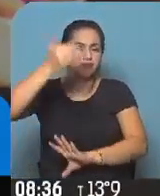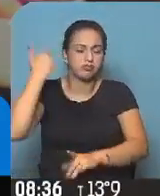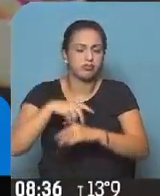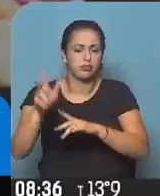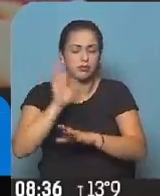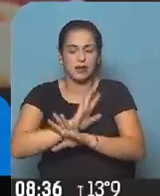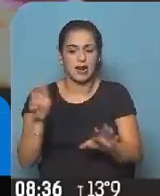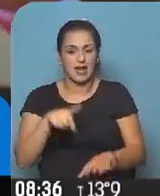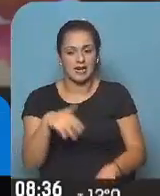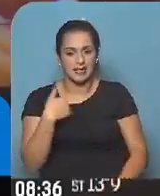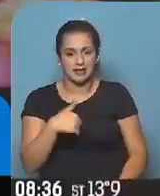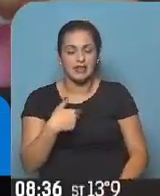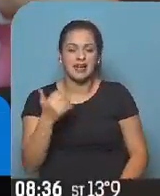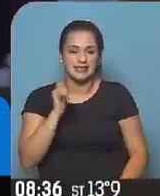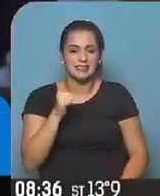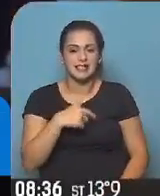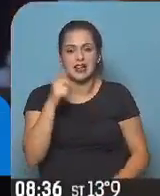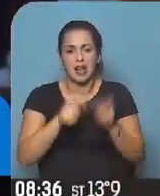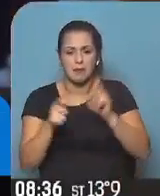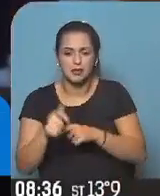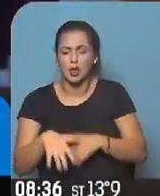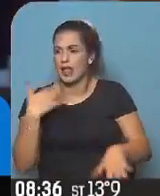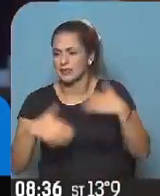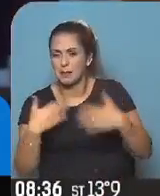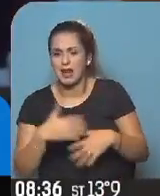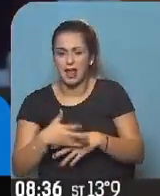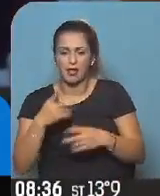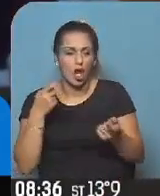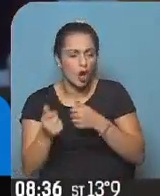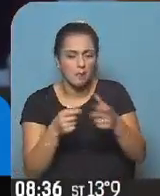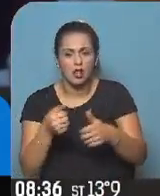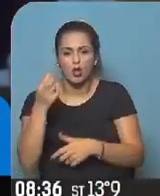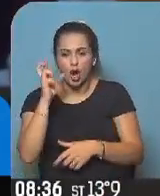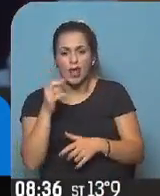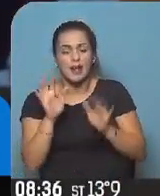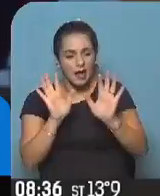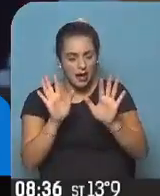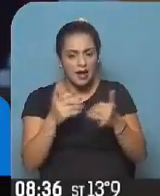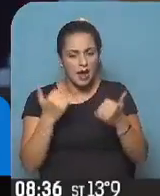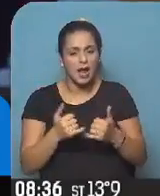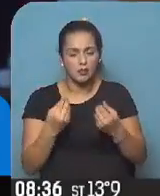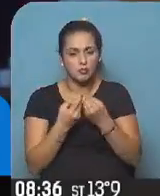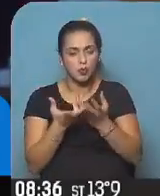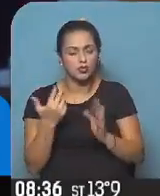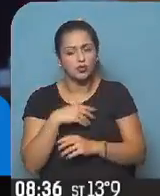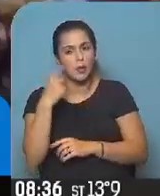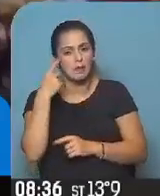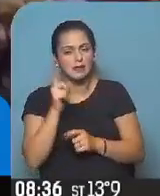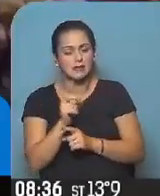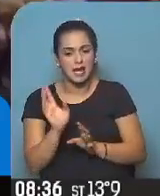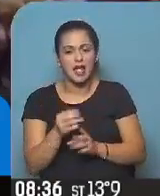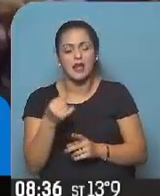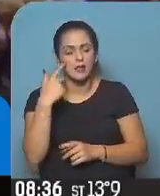en las que la gente sale desesperada a comprar dólares y demás hay mucha expectativa creo que lo que se demuestra es una